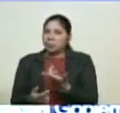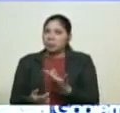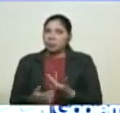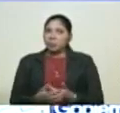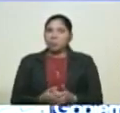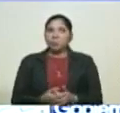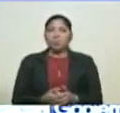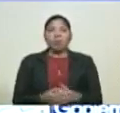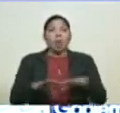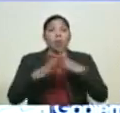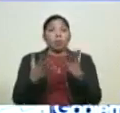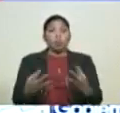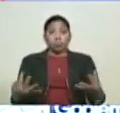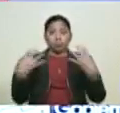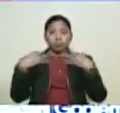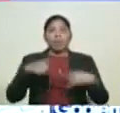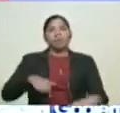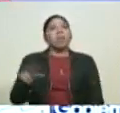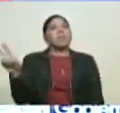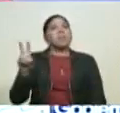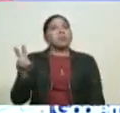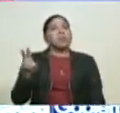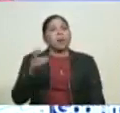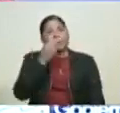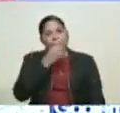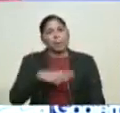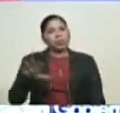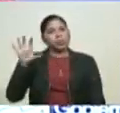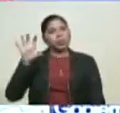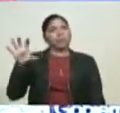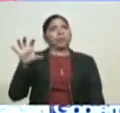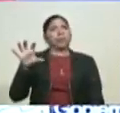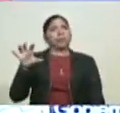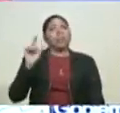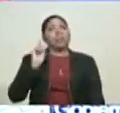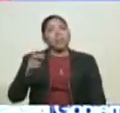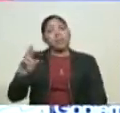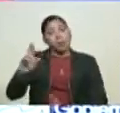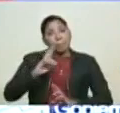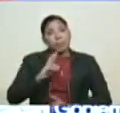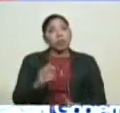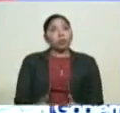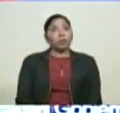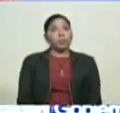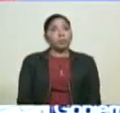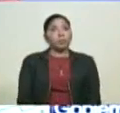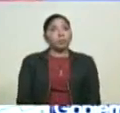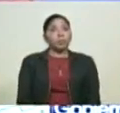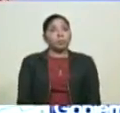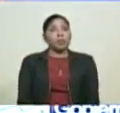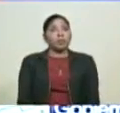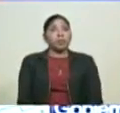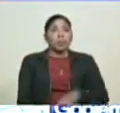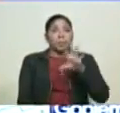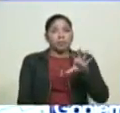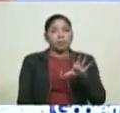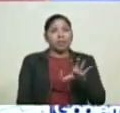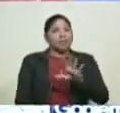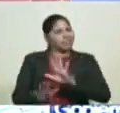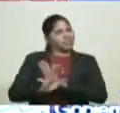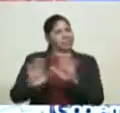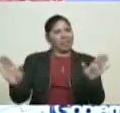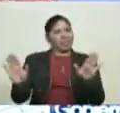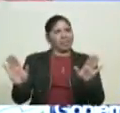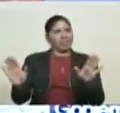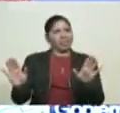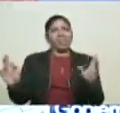bello. Un país que está en paz. Un país que merece respeto. Al mundo le digo, basta, cese la